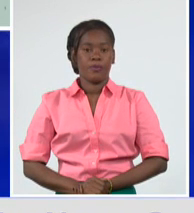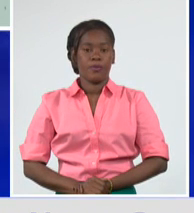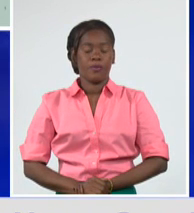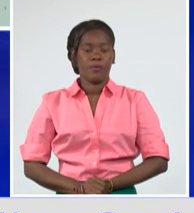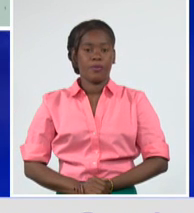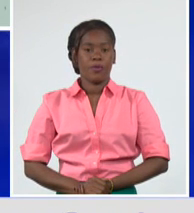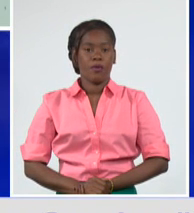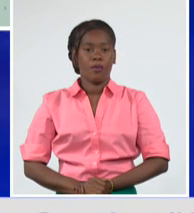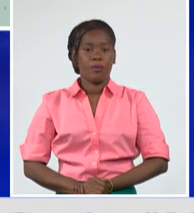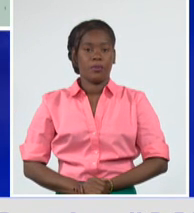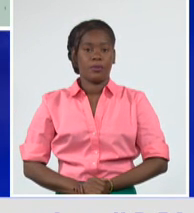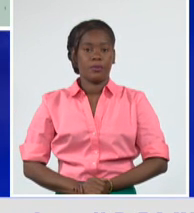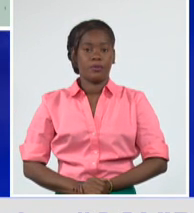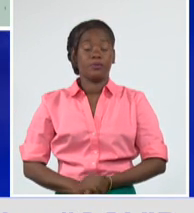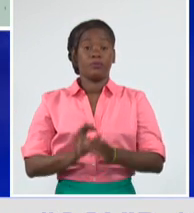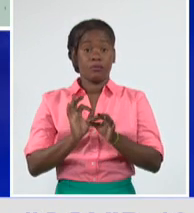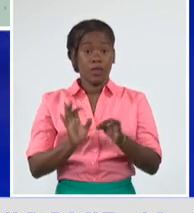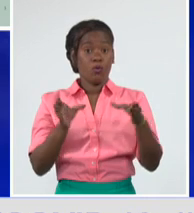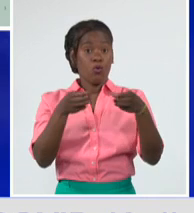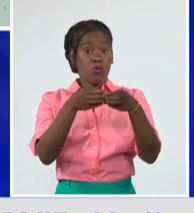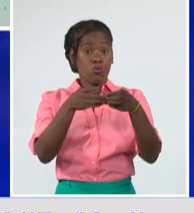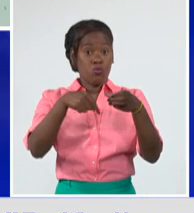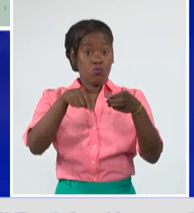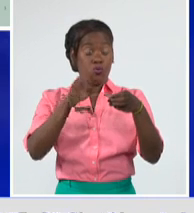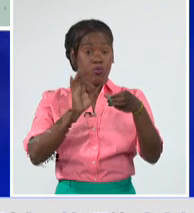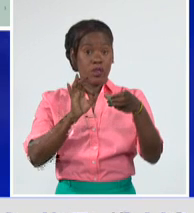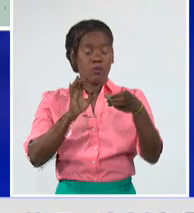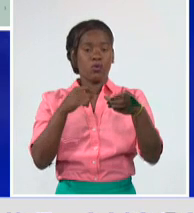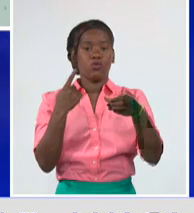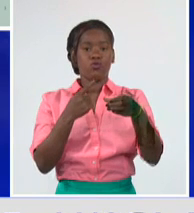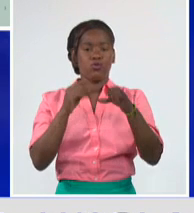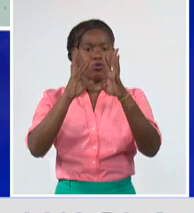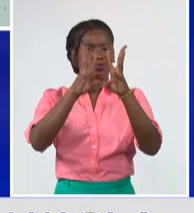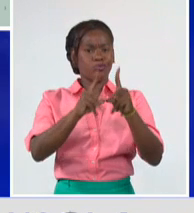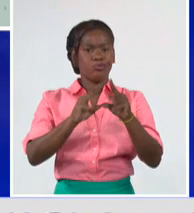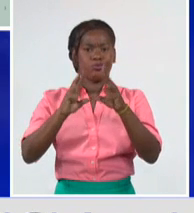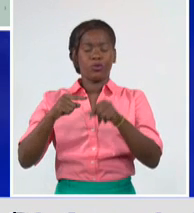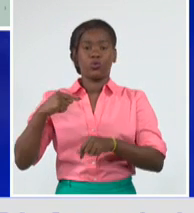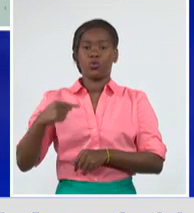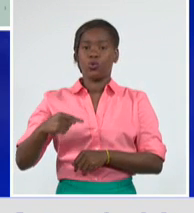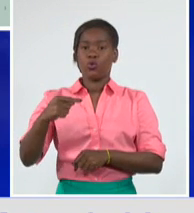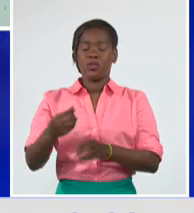130.868, y que todos los días se diagnostican más de